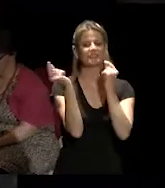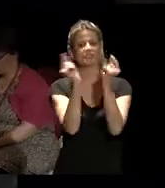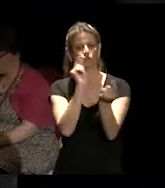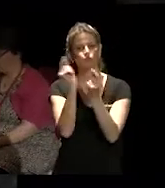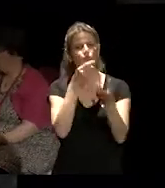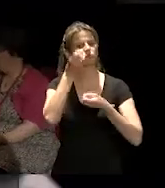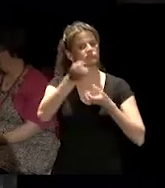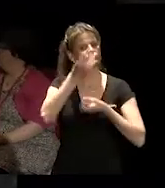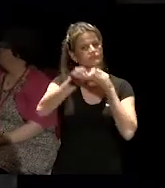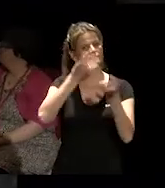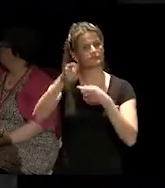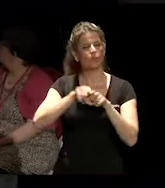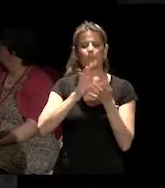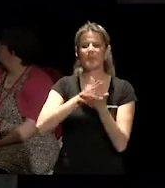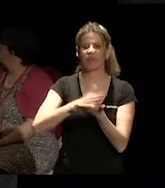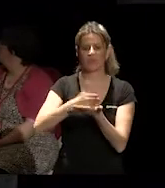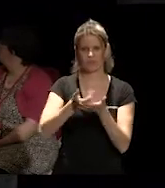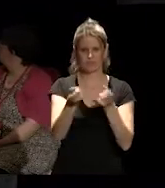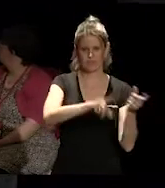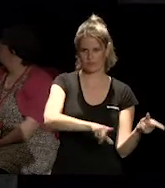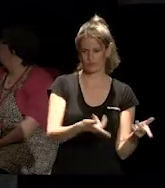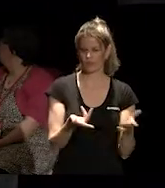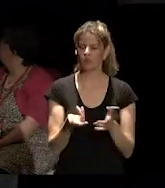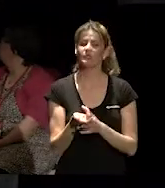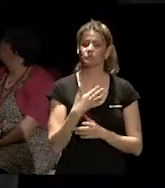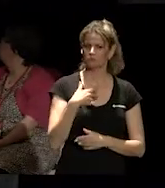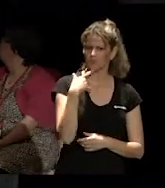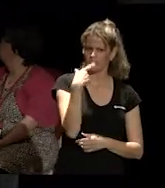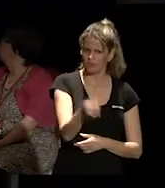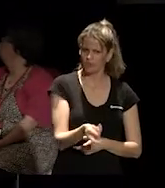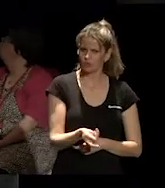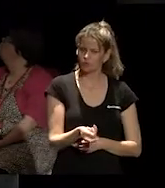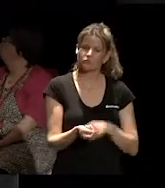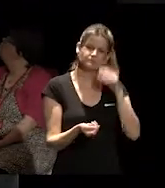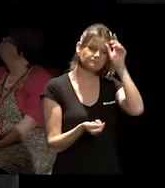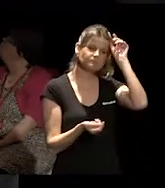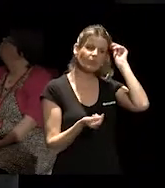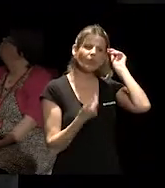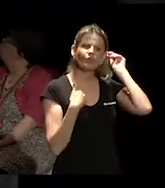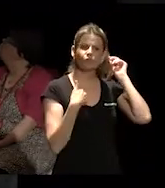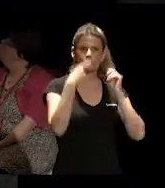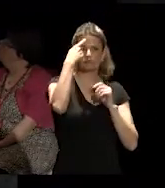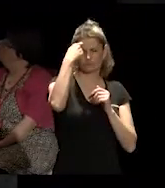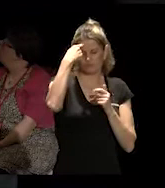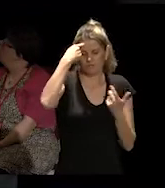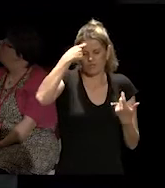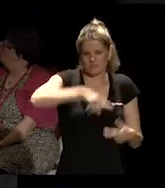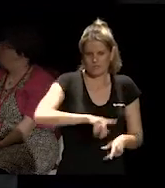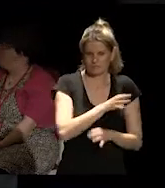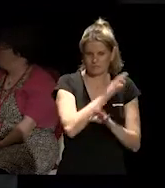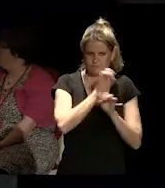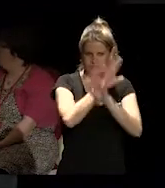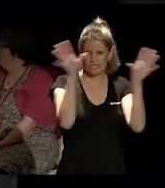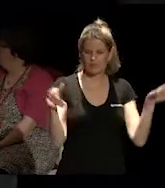decir, que eran unos mediadores. Entonces, he de deciros, y estoy consciente de que no estoy en mi lugar, en el sentido de que era